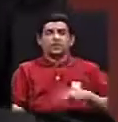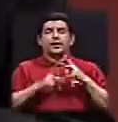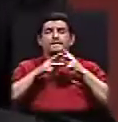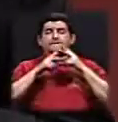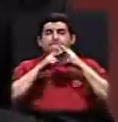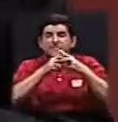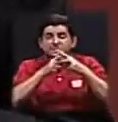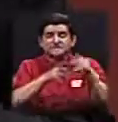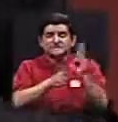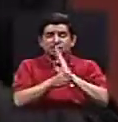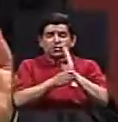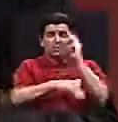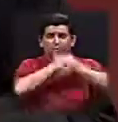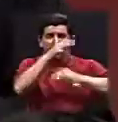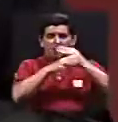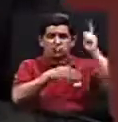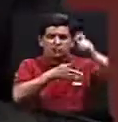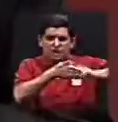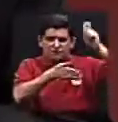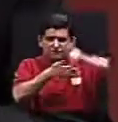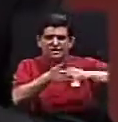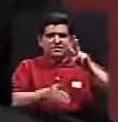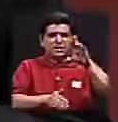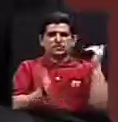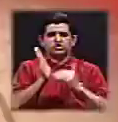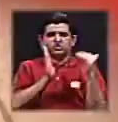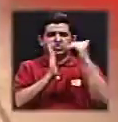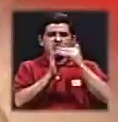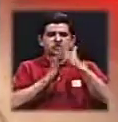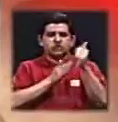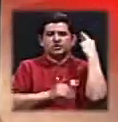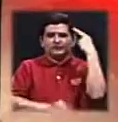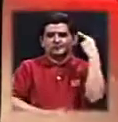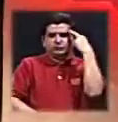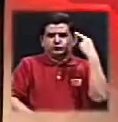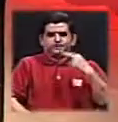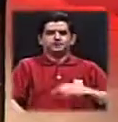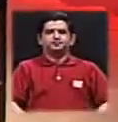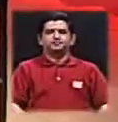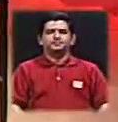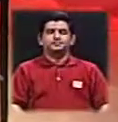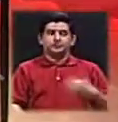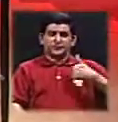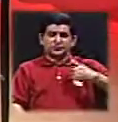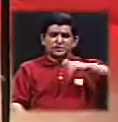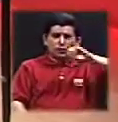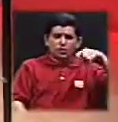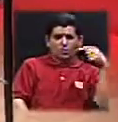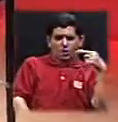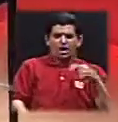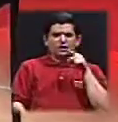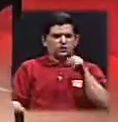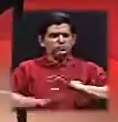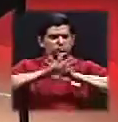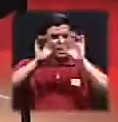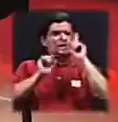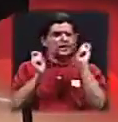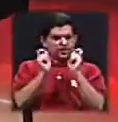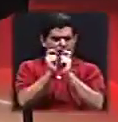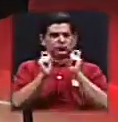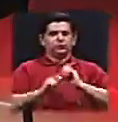firmado con el Banco Mundial por $200 millones. Don Juan, tal vez si me aclara un